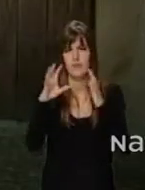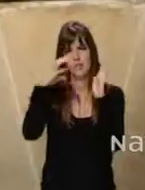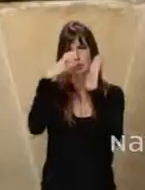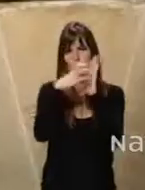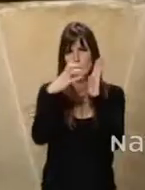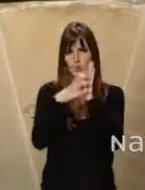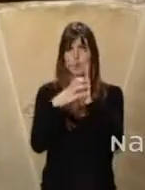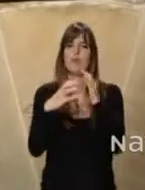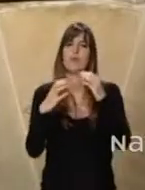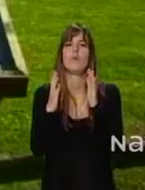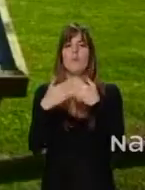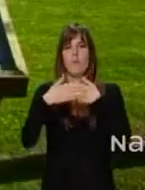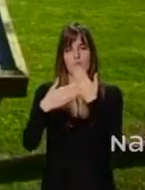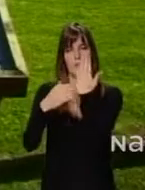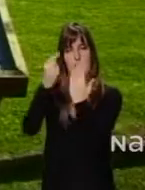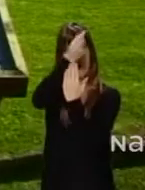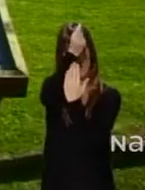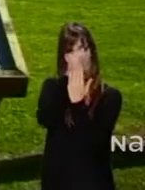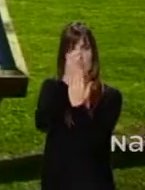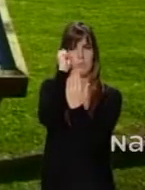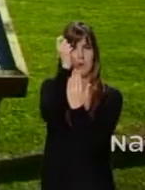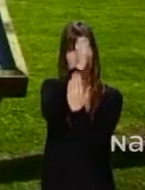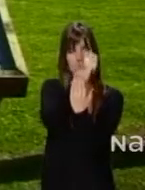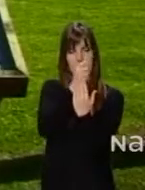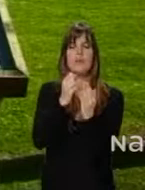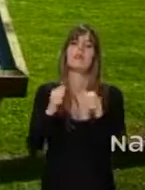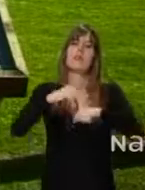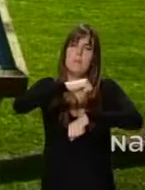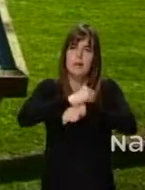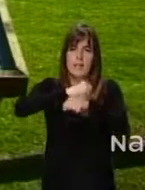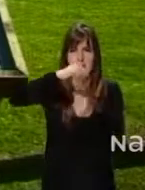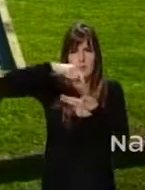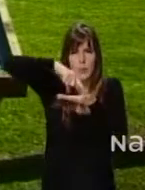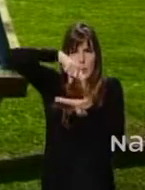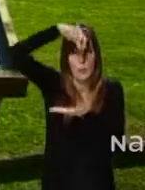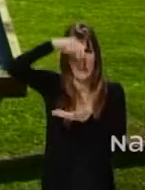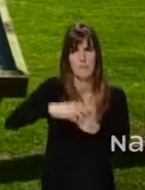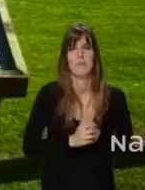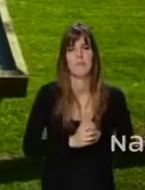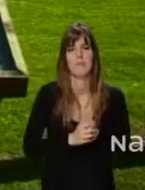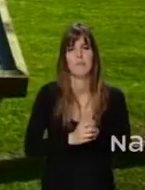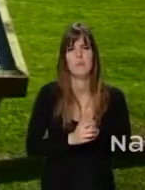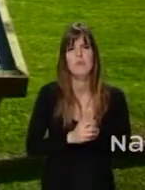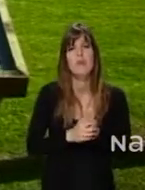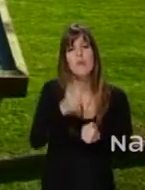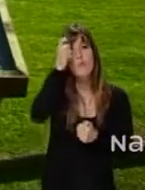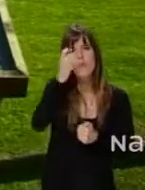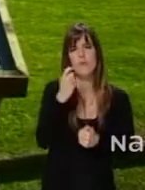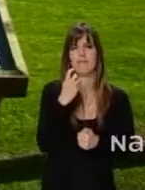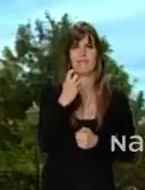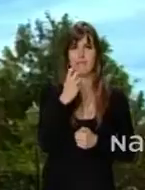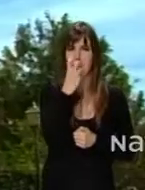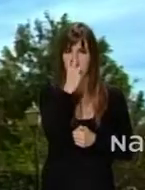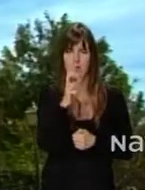o anagramas en la clave y ventanas geminadas. Otras curiosidades de esta villa son que las murallas